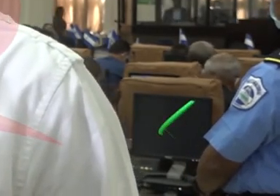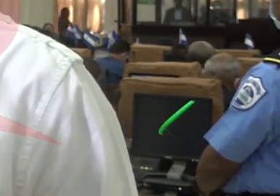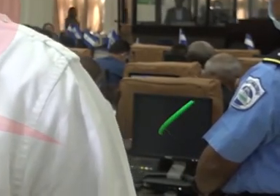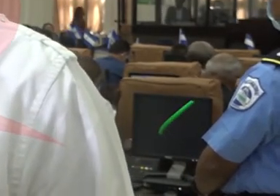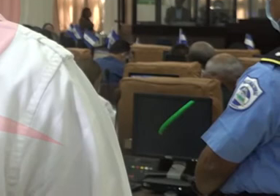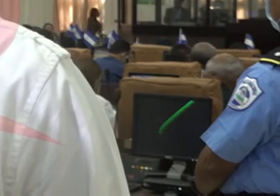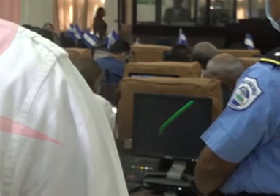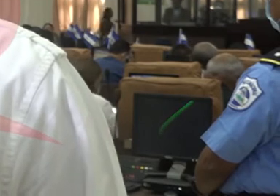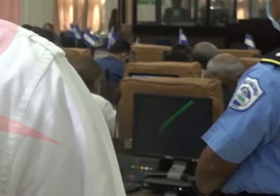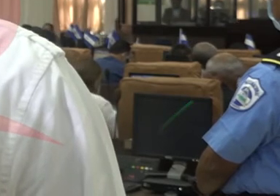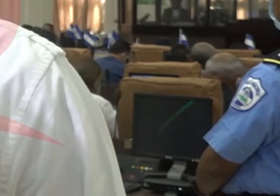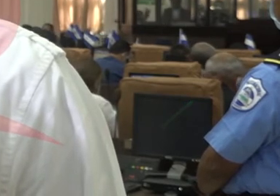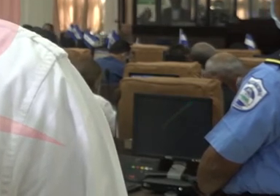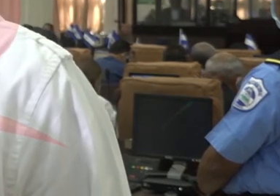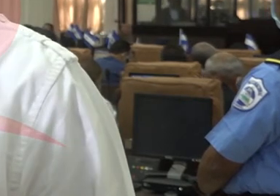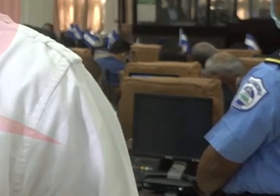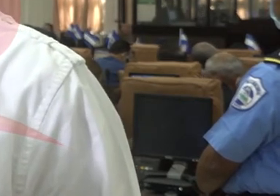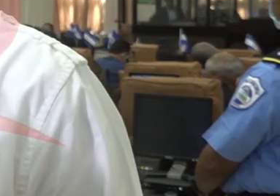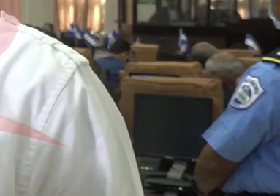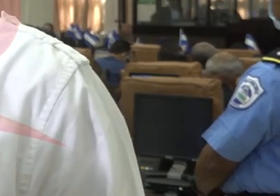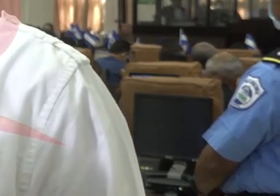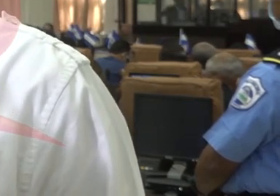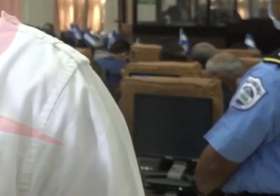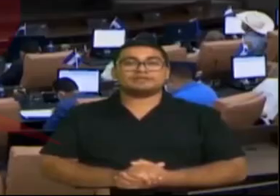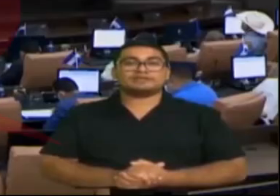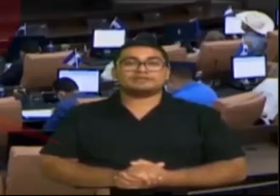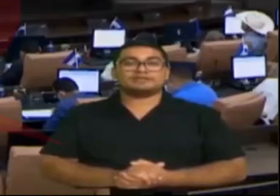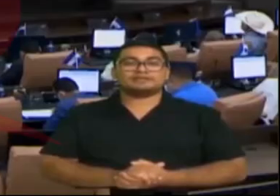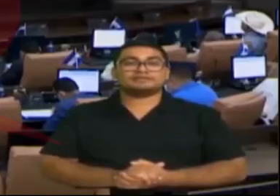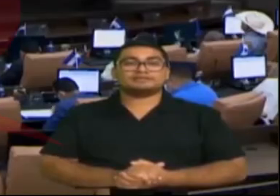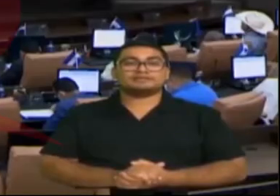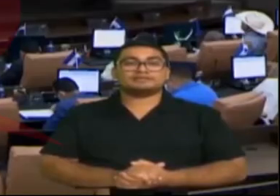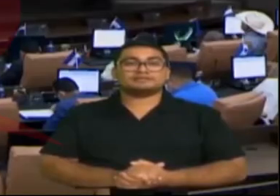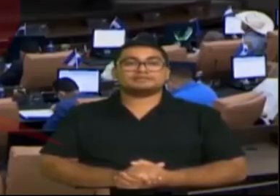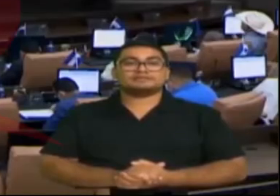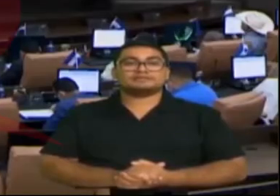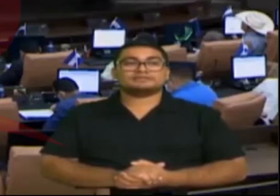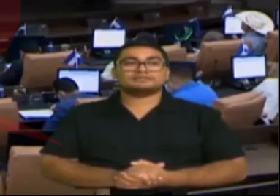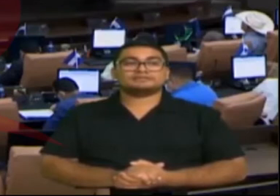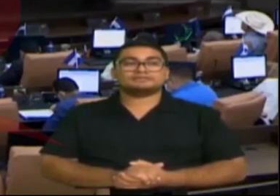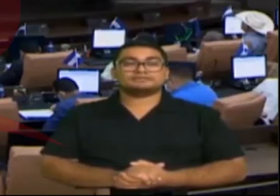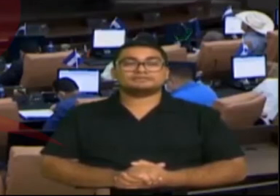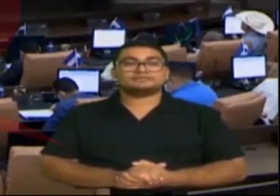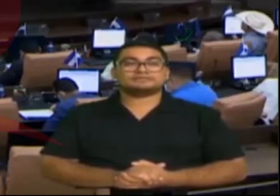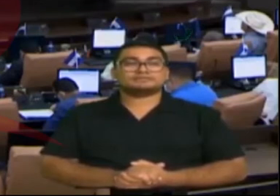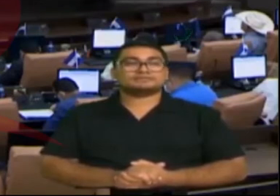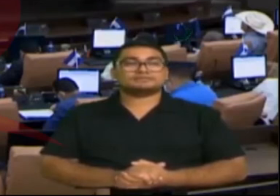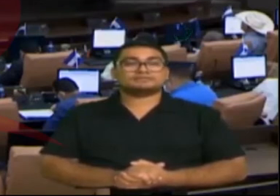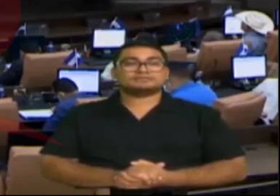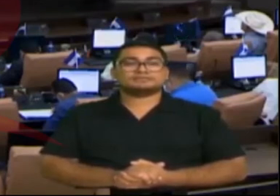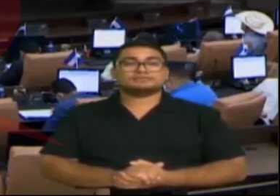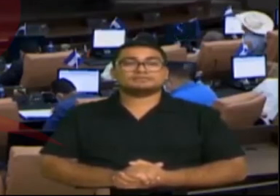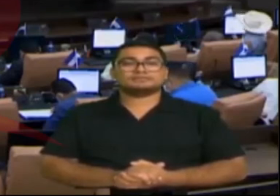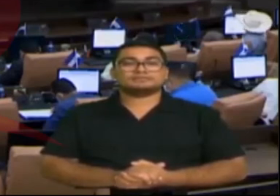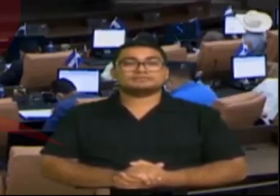nosotros estábamos conscientes de que debíamos hacer esta solicitud para que el partido por fin pueda reunificarse. Nosotros como institucionalistas, como